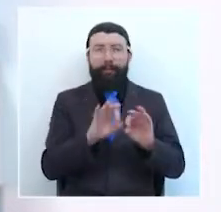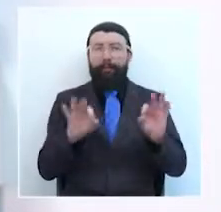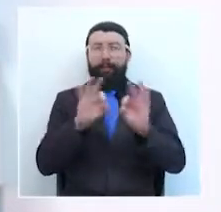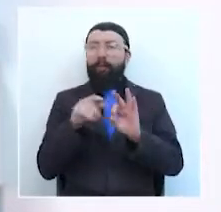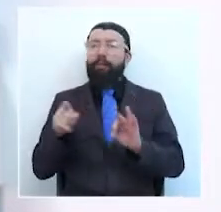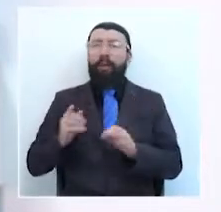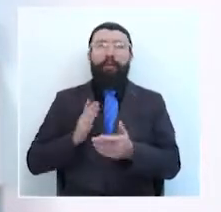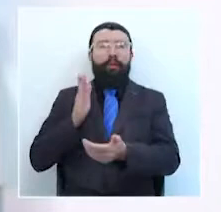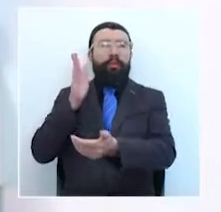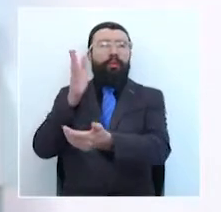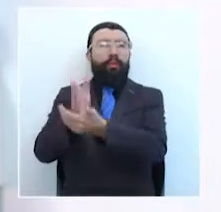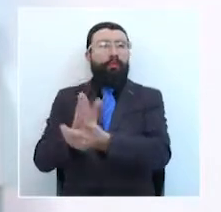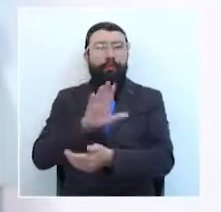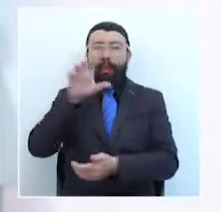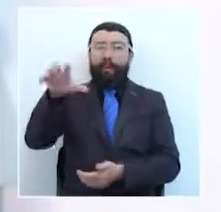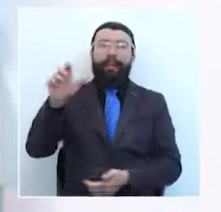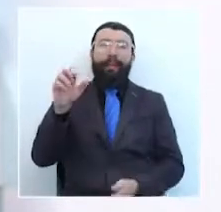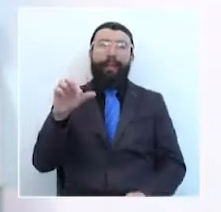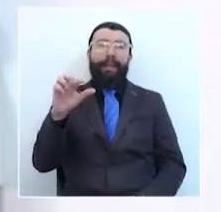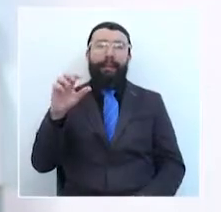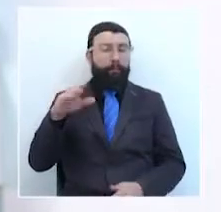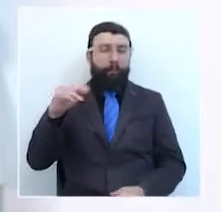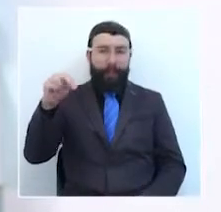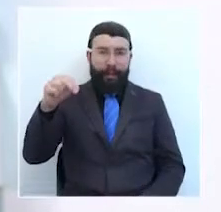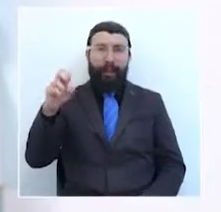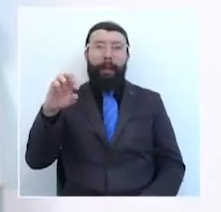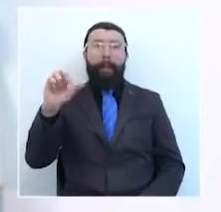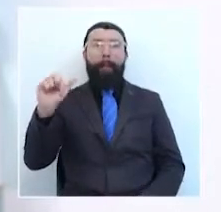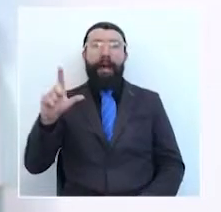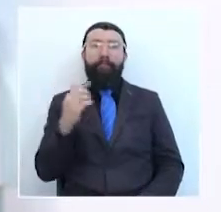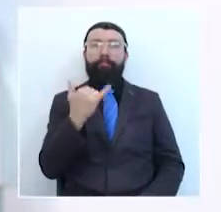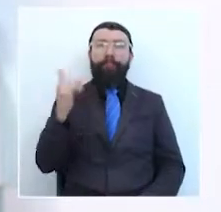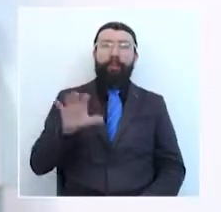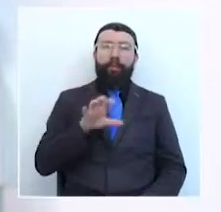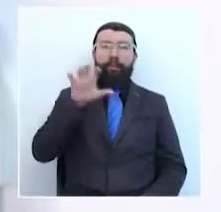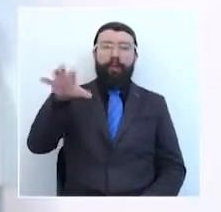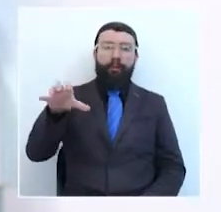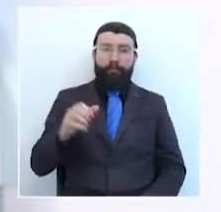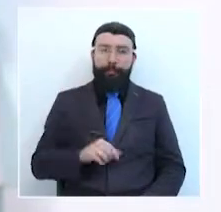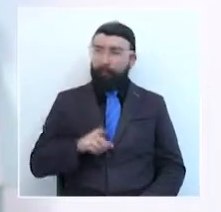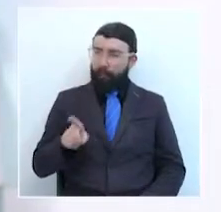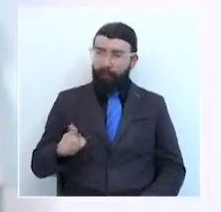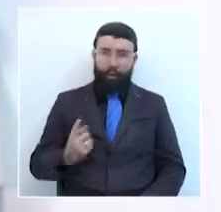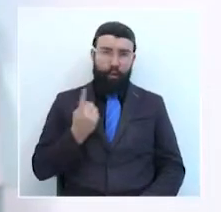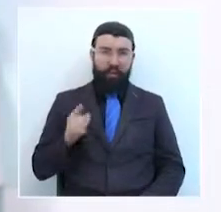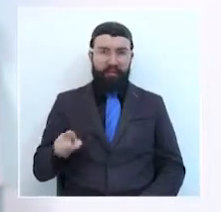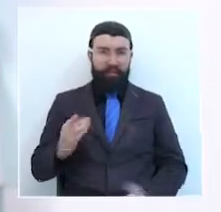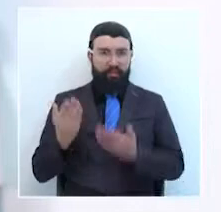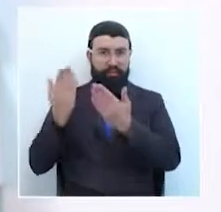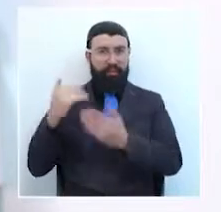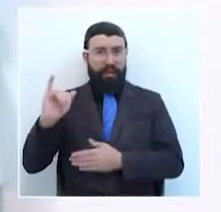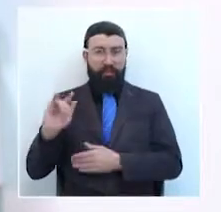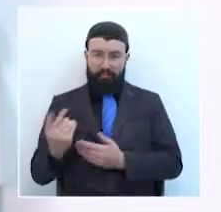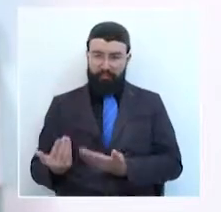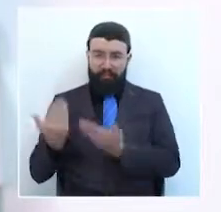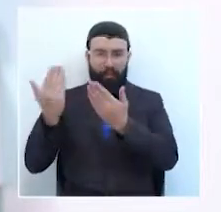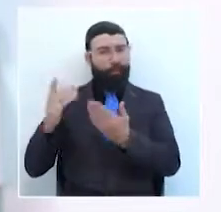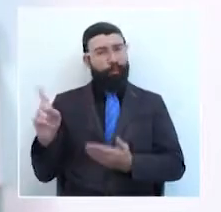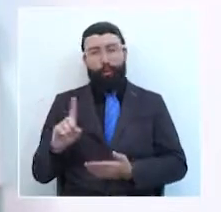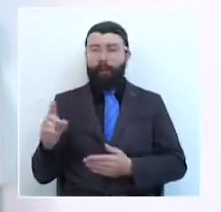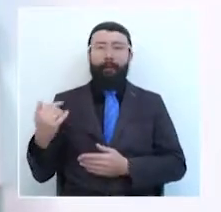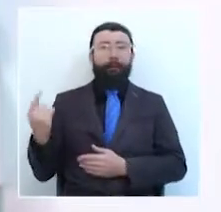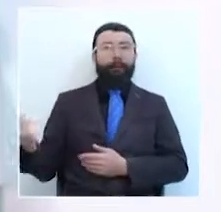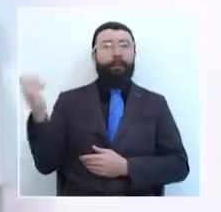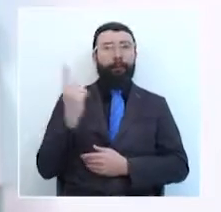a esta parte del mundo todo esto traerá beneficios no sólo para el a nivel personal sino para todos porque tratándose